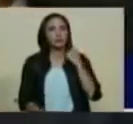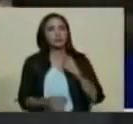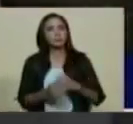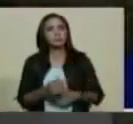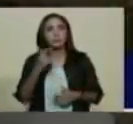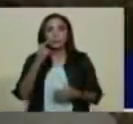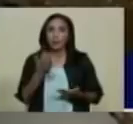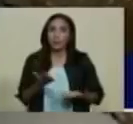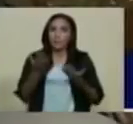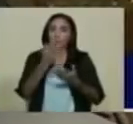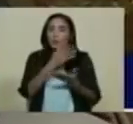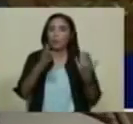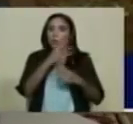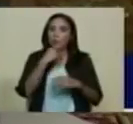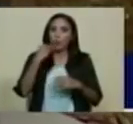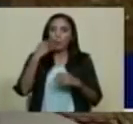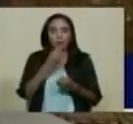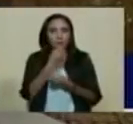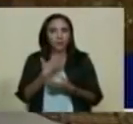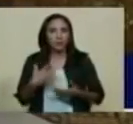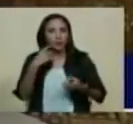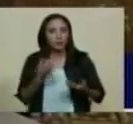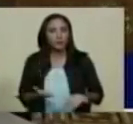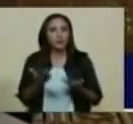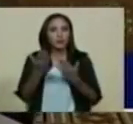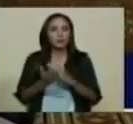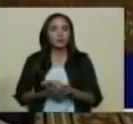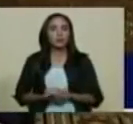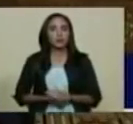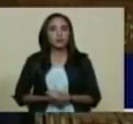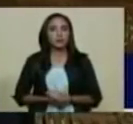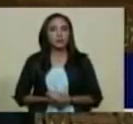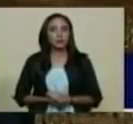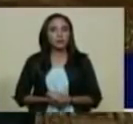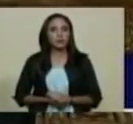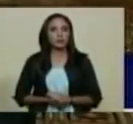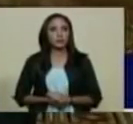ustedes qué belleza esta juventud venezolana brillando en Buenos Aires.